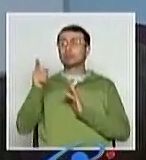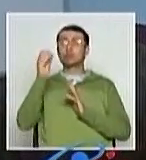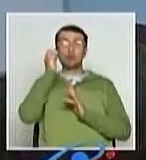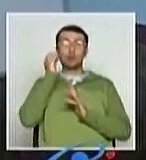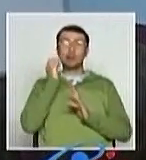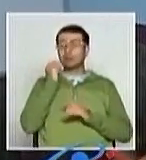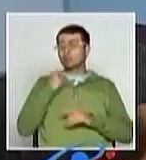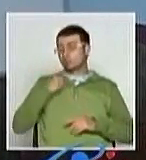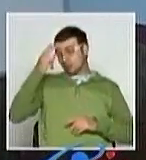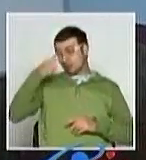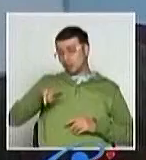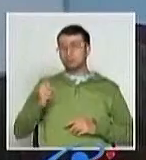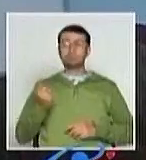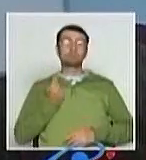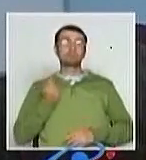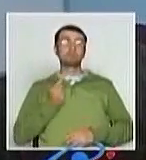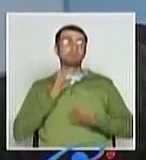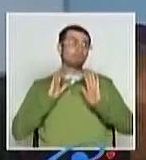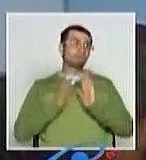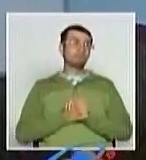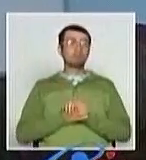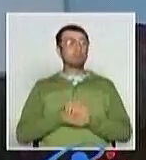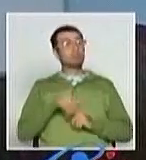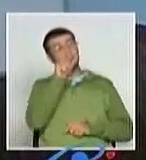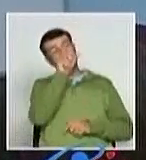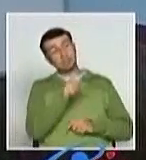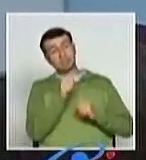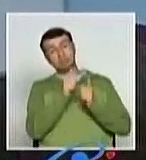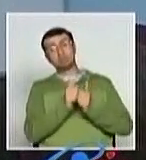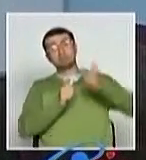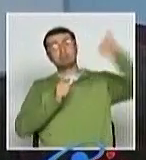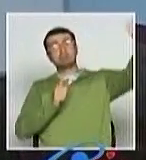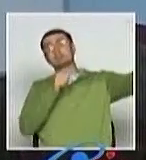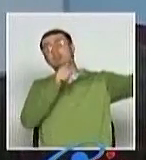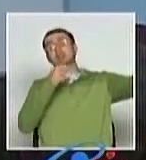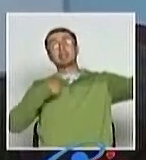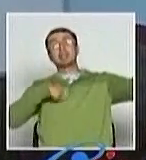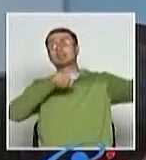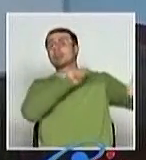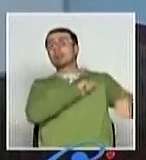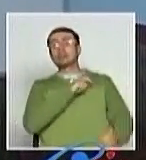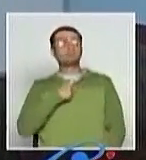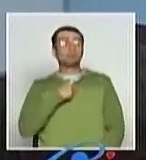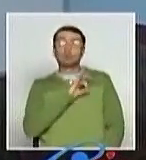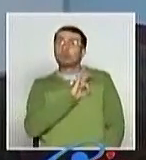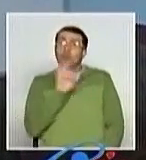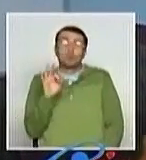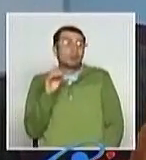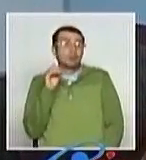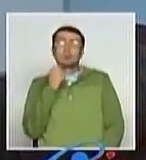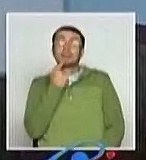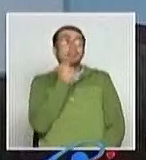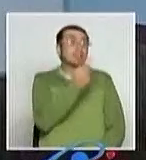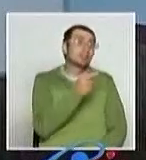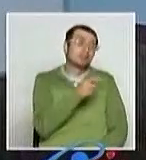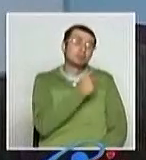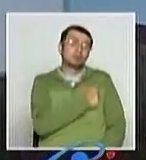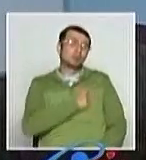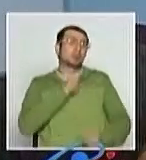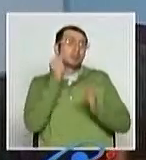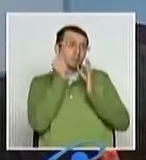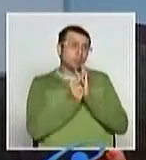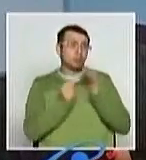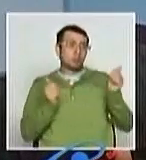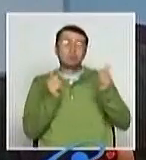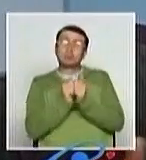quedó el hijo esa expareja se fue para España Por tal nunca le pude decir que fuera mi esposo que